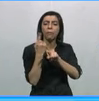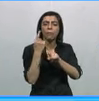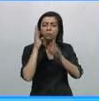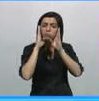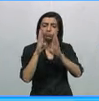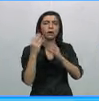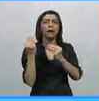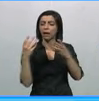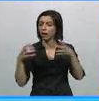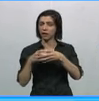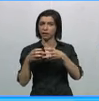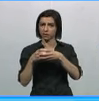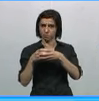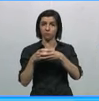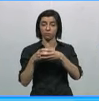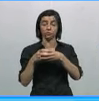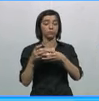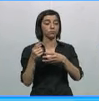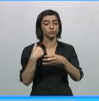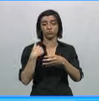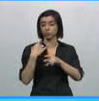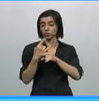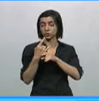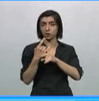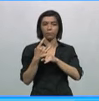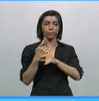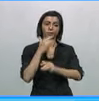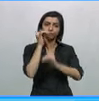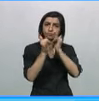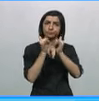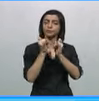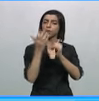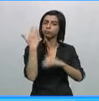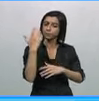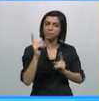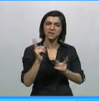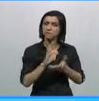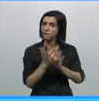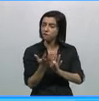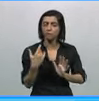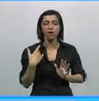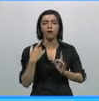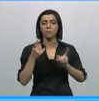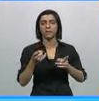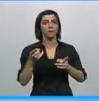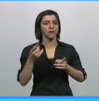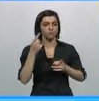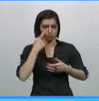vos demostrás con tu discurso y tus decisiones que sucede eso, la convivencia se hace mucho más